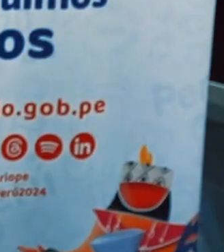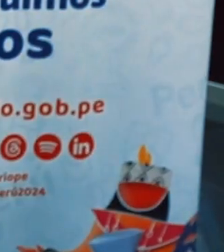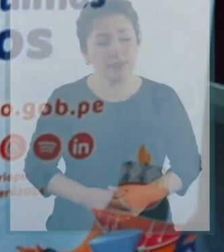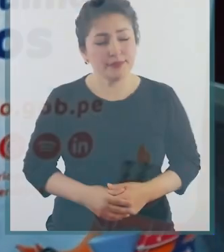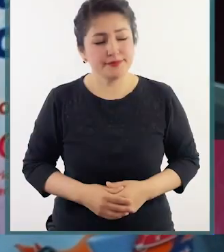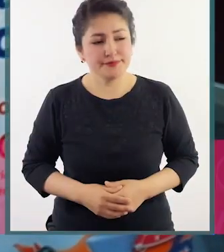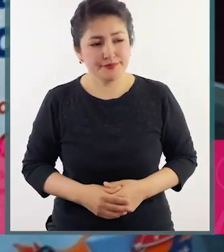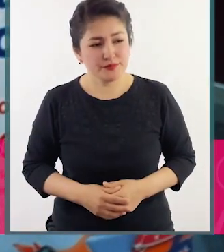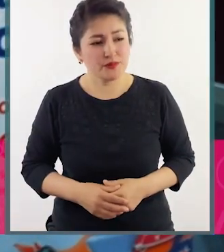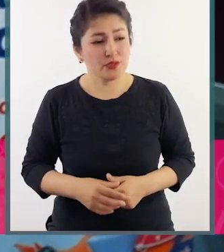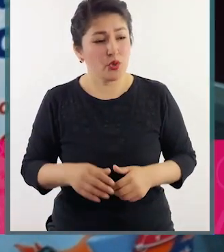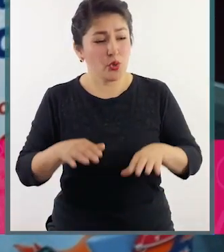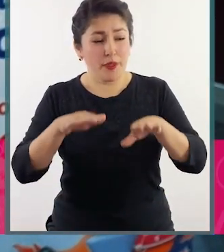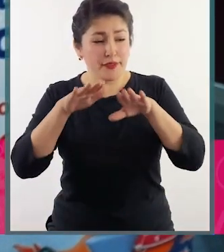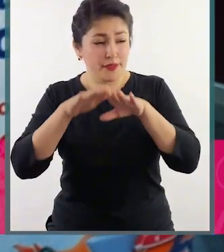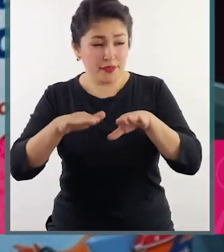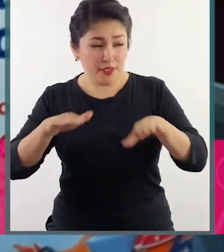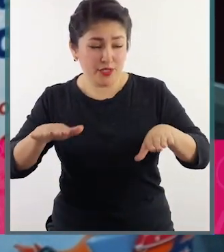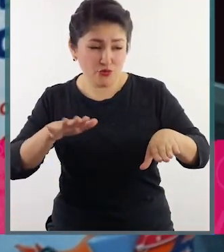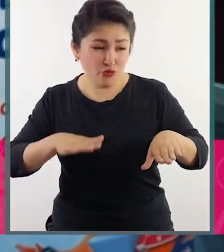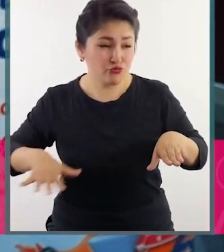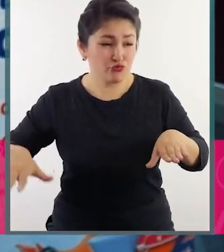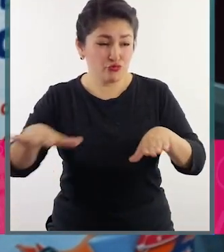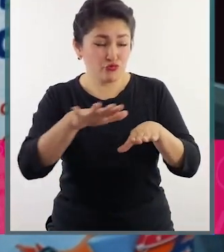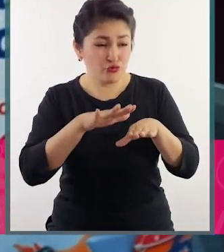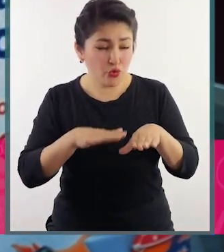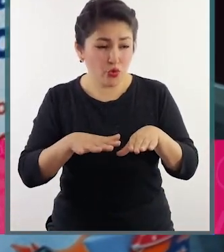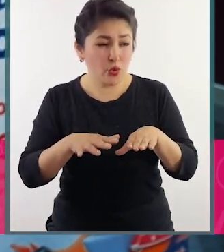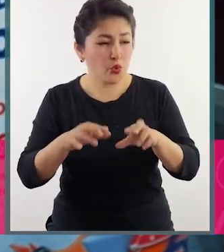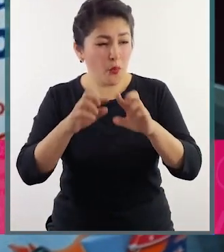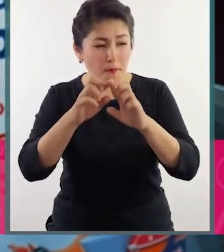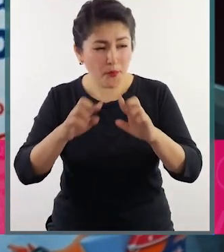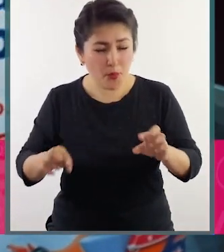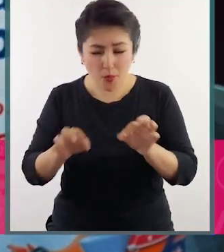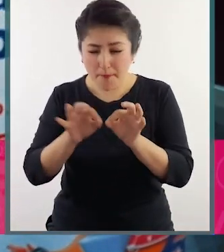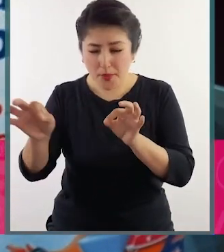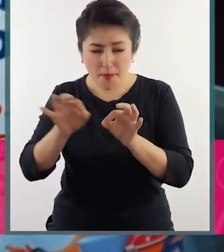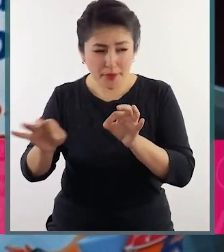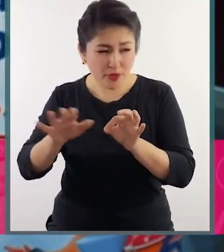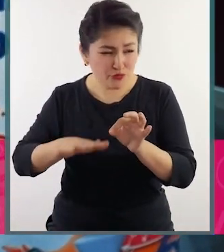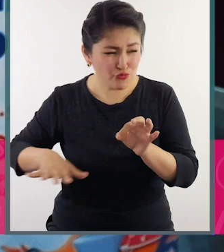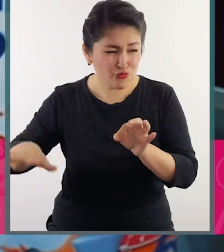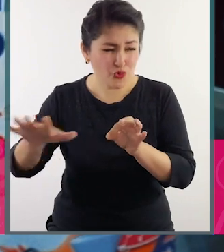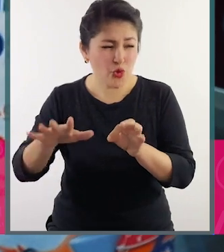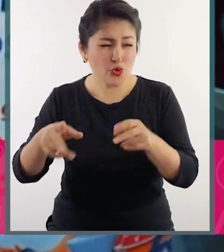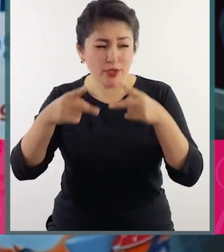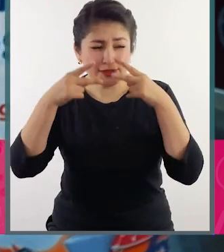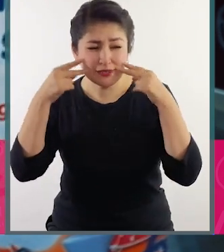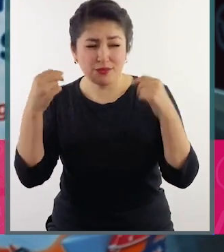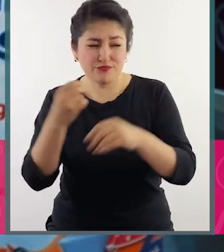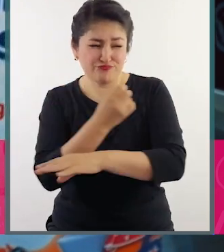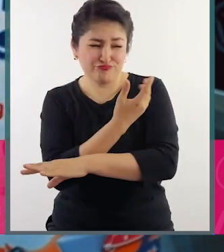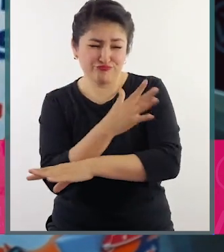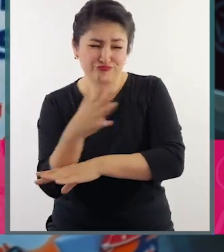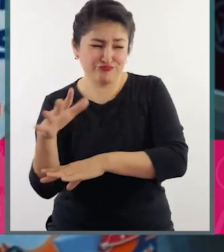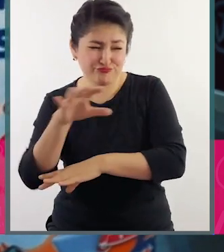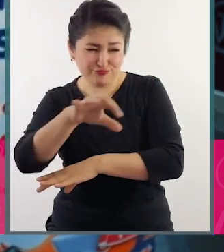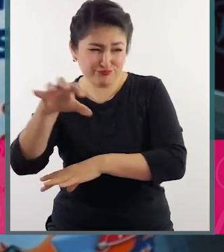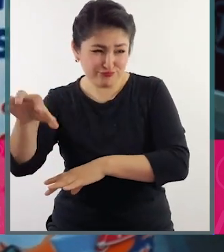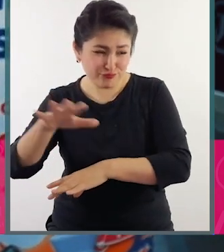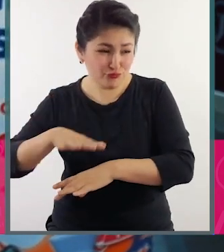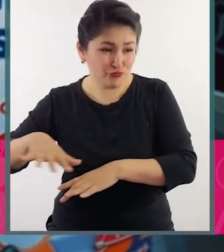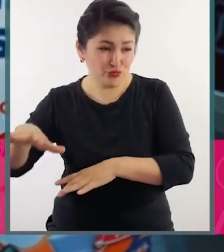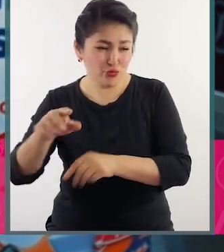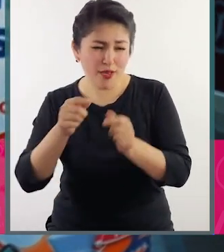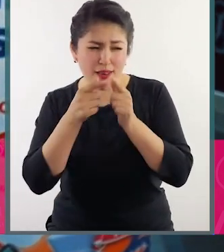es muy importante para los chicos de las residencias, de los pueblos, Aguajún, Huampi y de